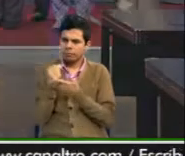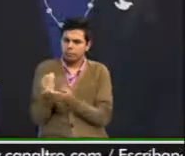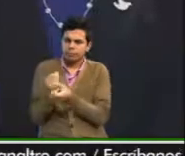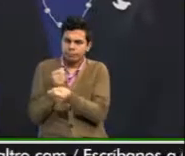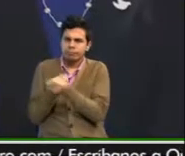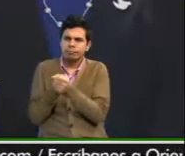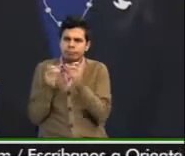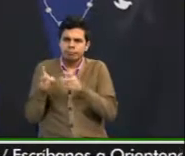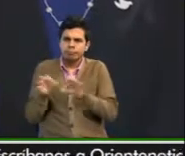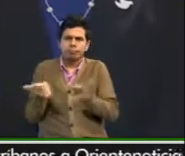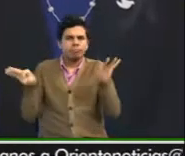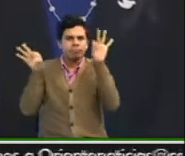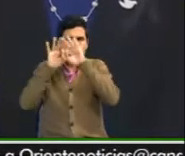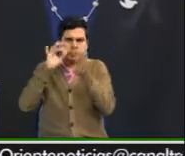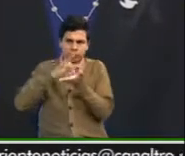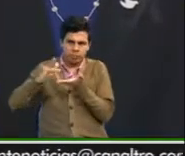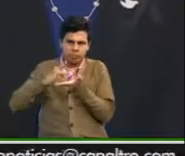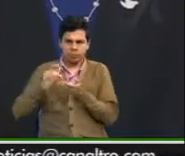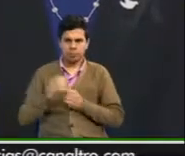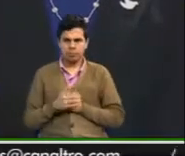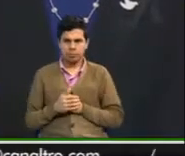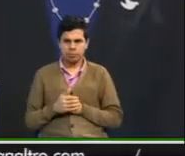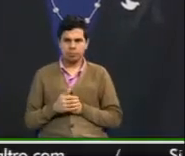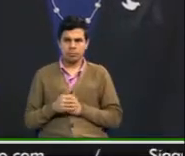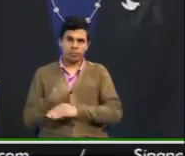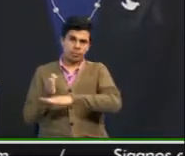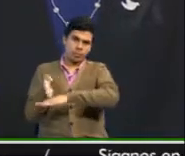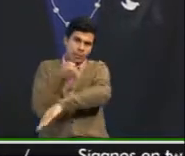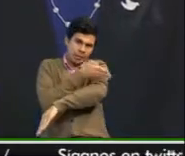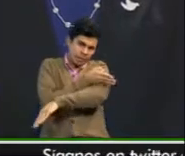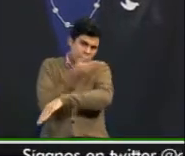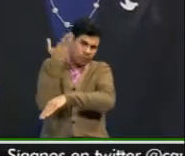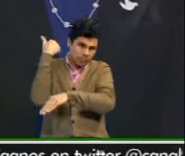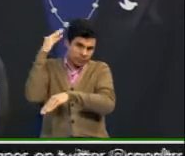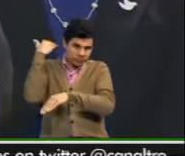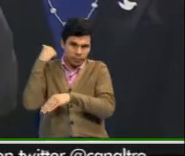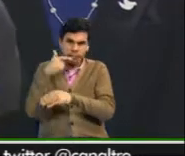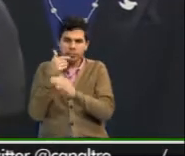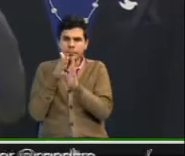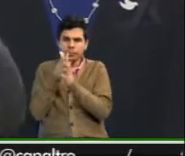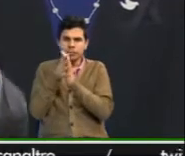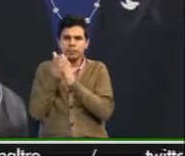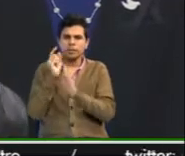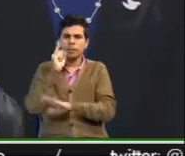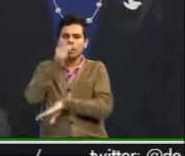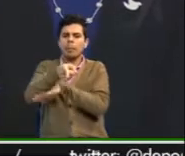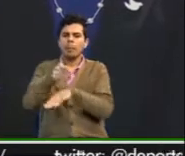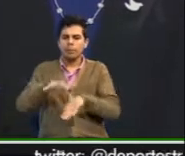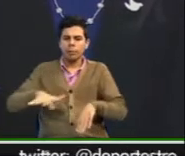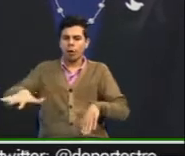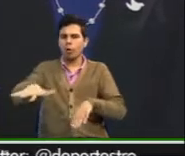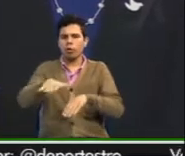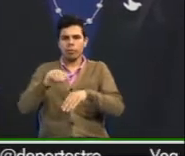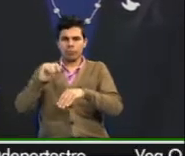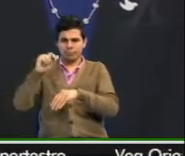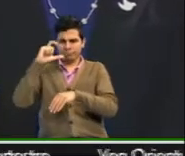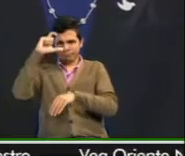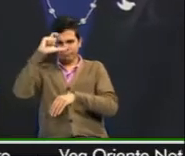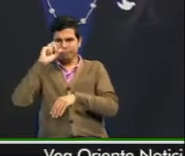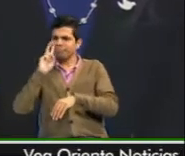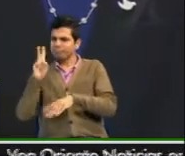humanitaria desde el primer día desde que se ejecutó el cierre de la frontera